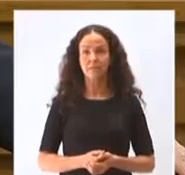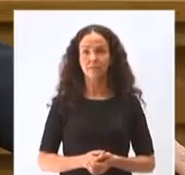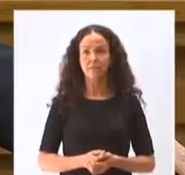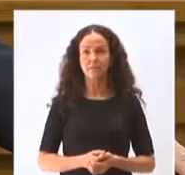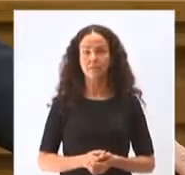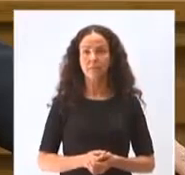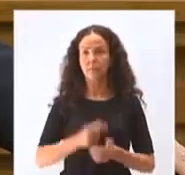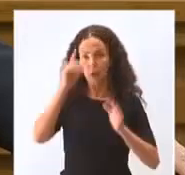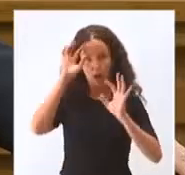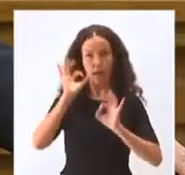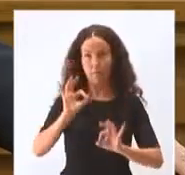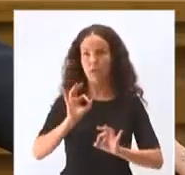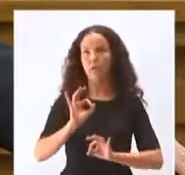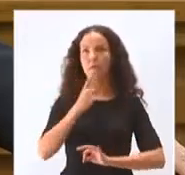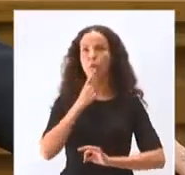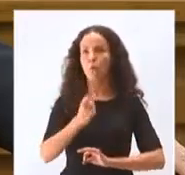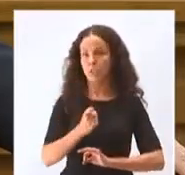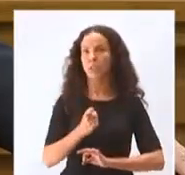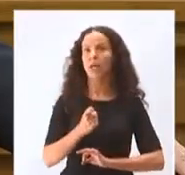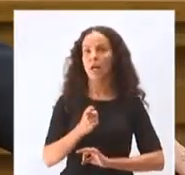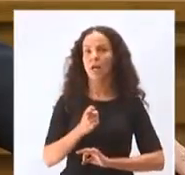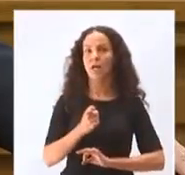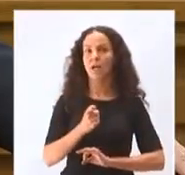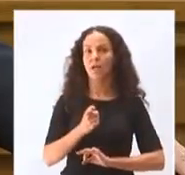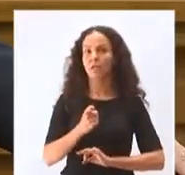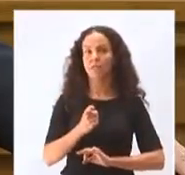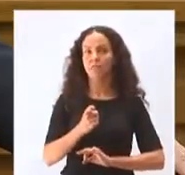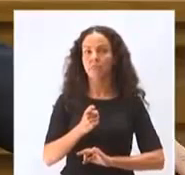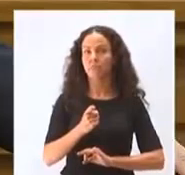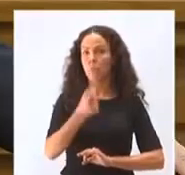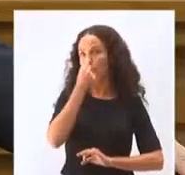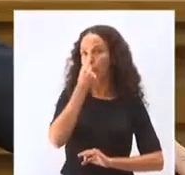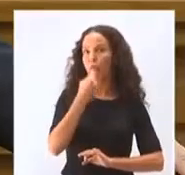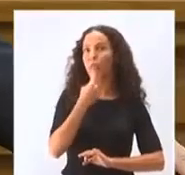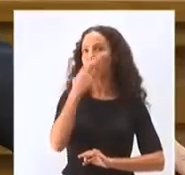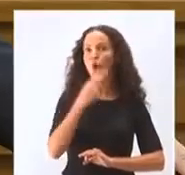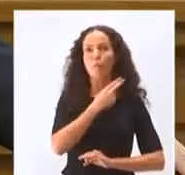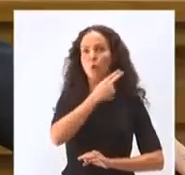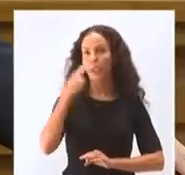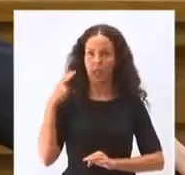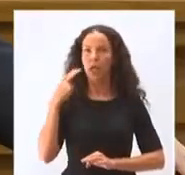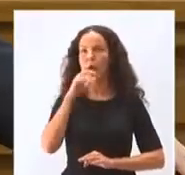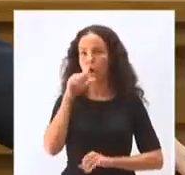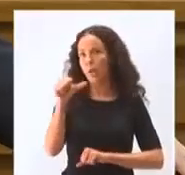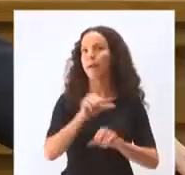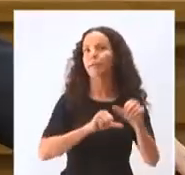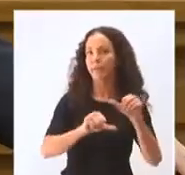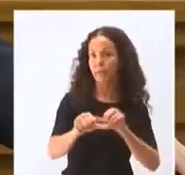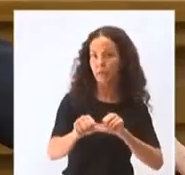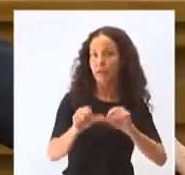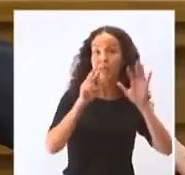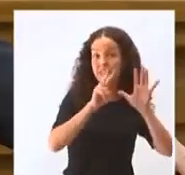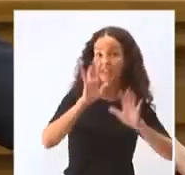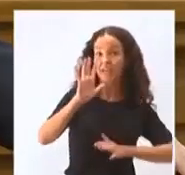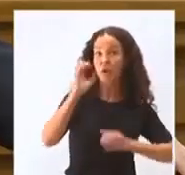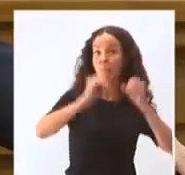créanme que me cuesta poco decir que nos vamos a comprometer a lo largo de estos mandatos no hacer el 75